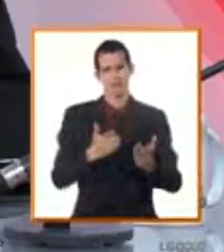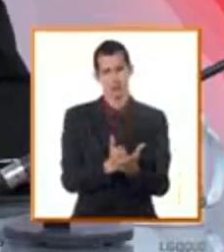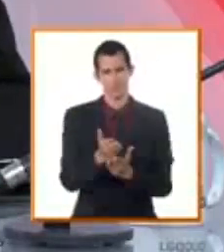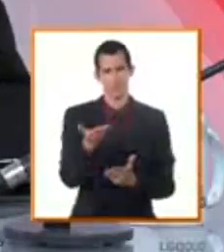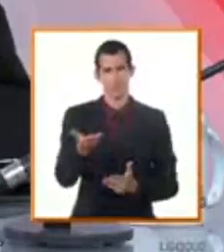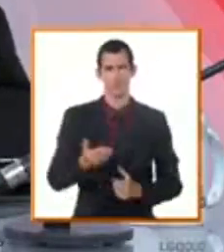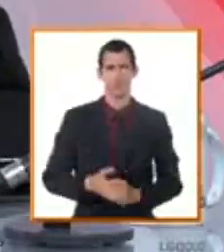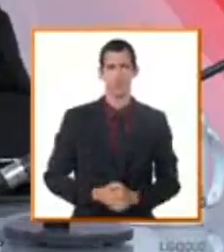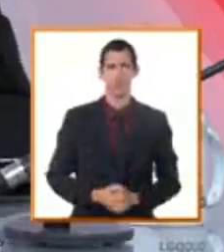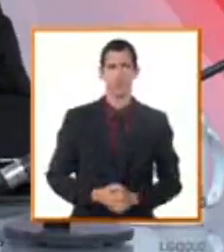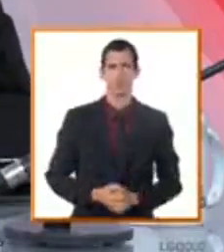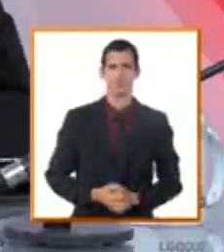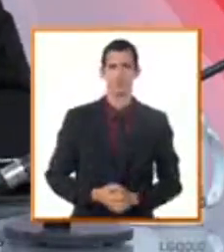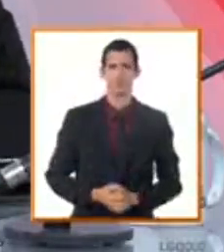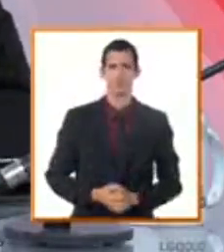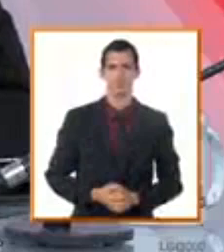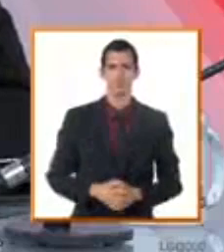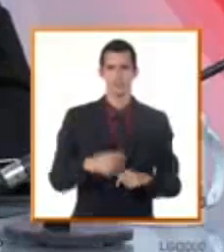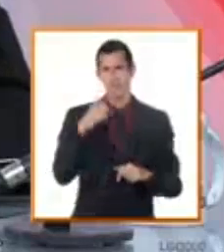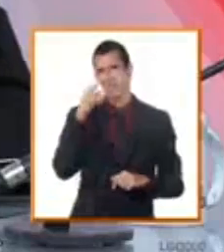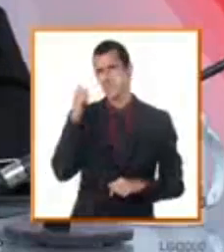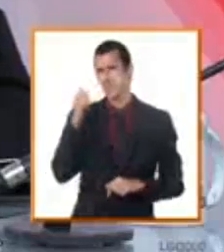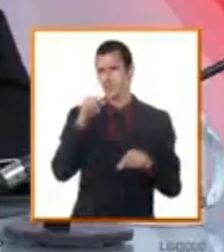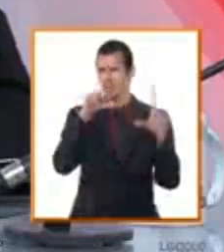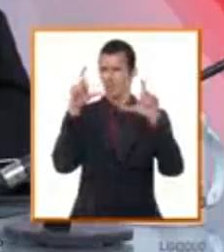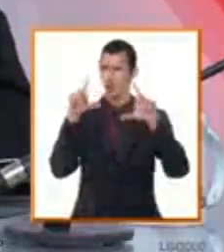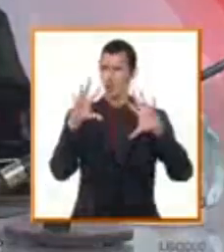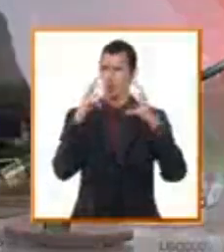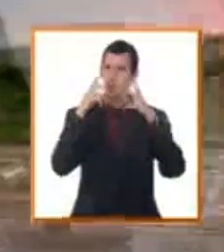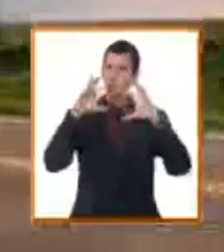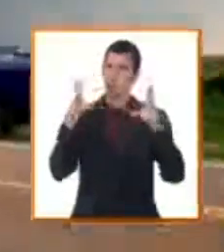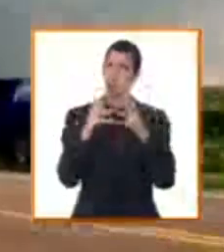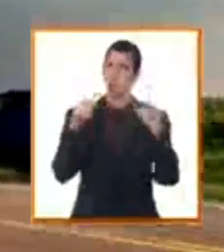redonda. Me voy con las imágenes del día de esta